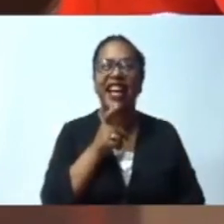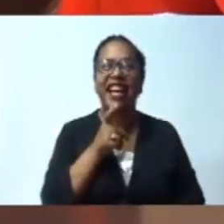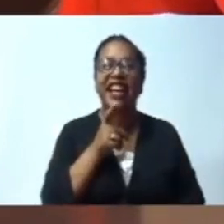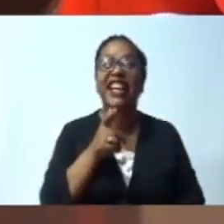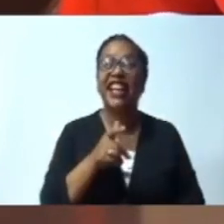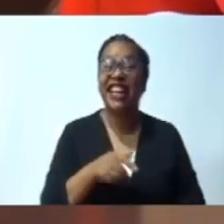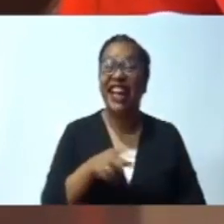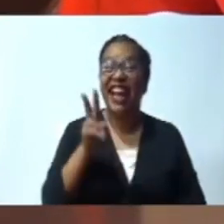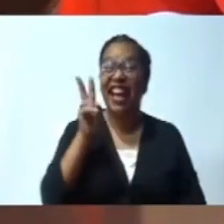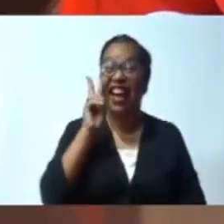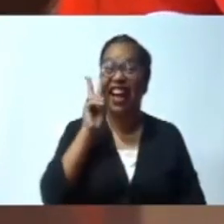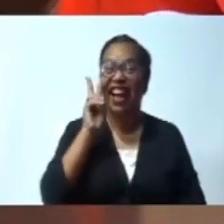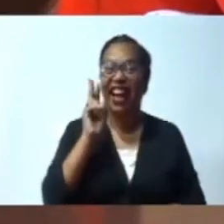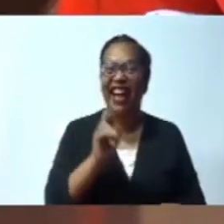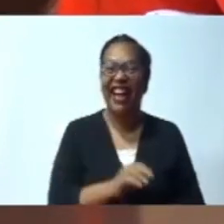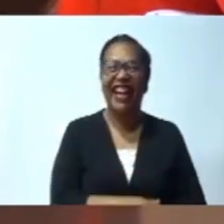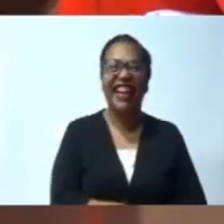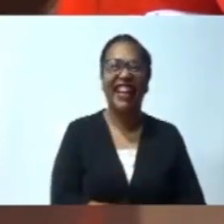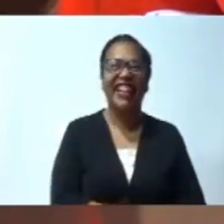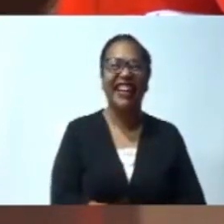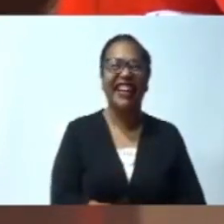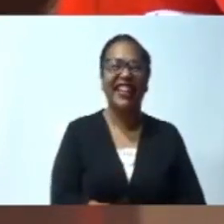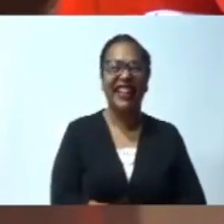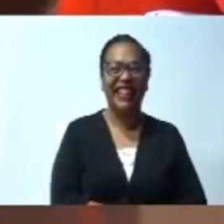A Betty.